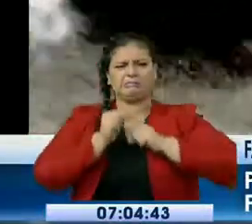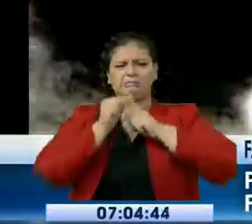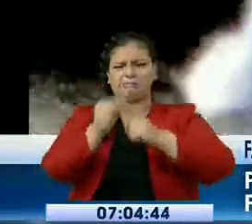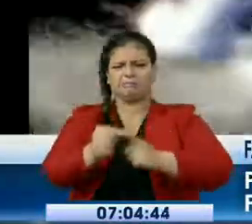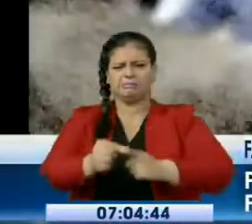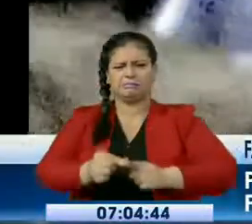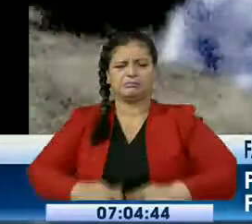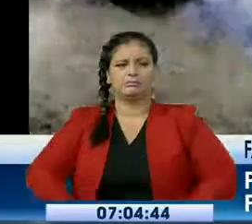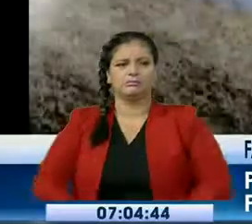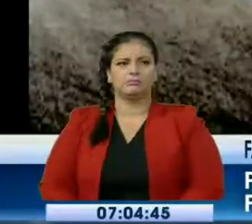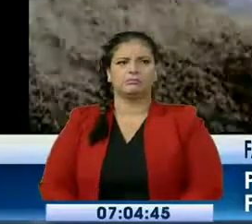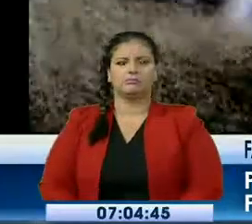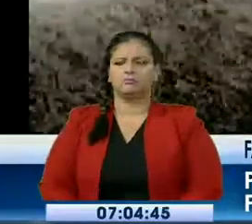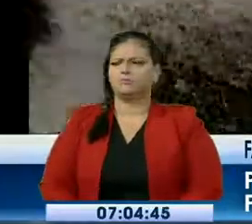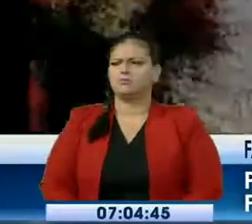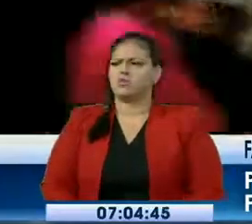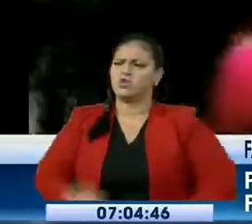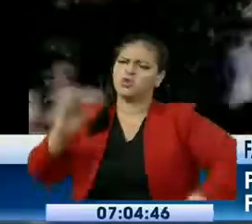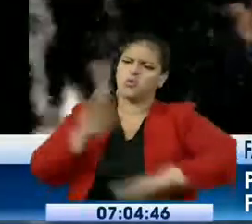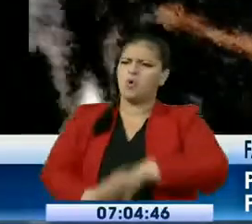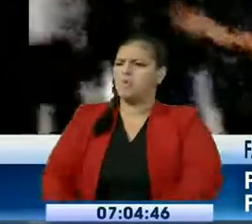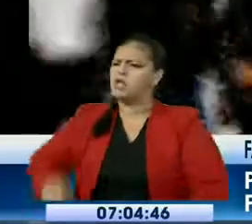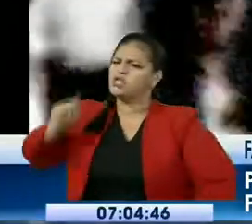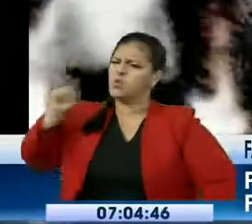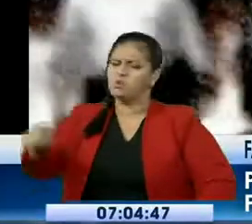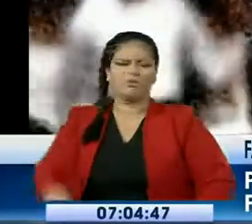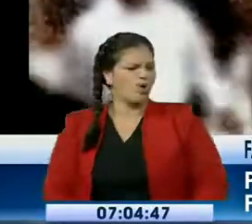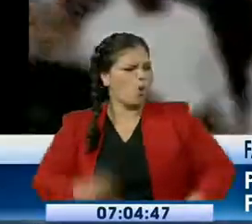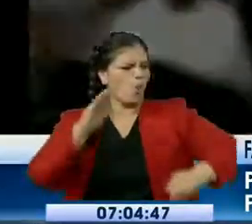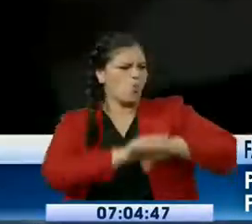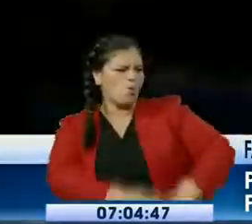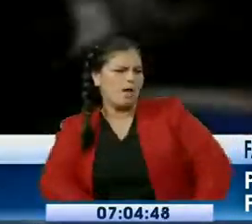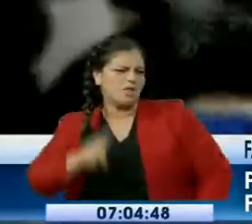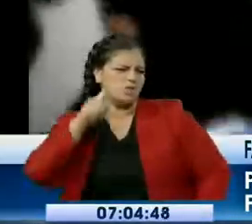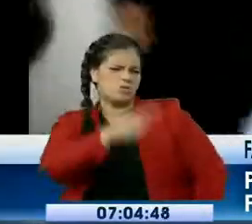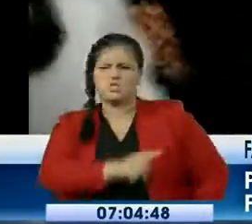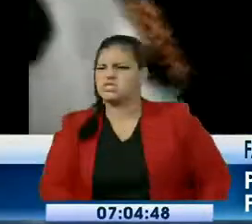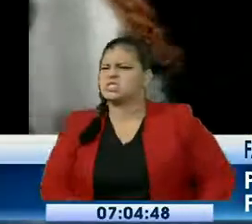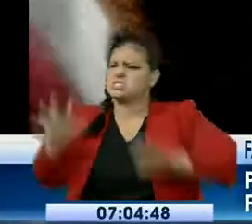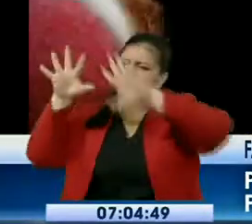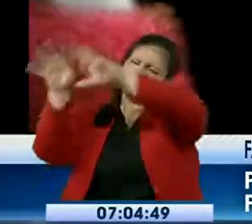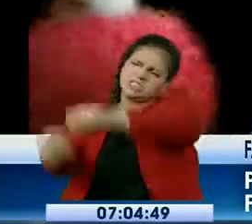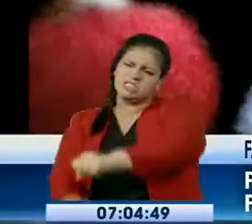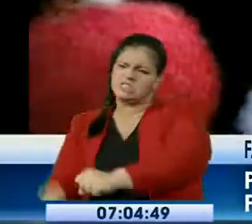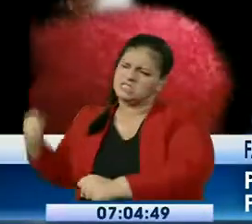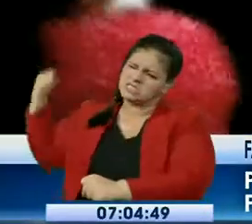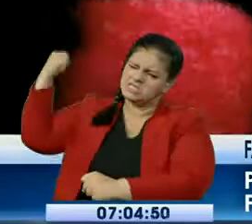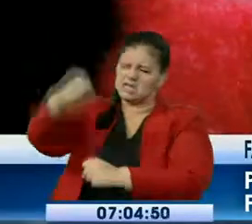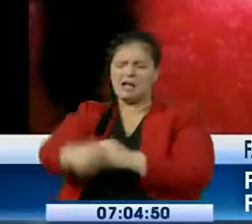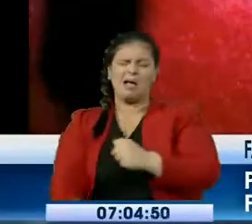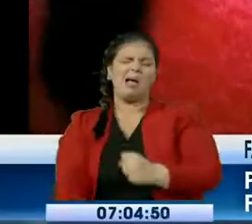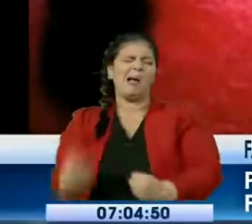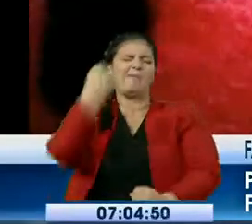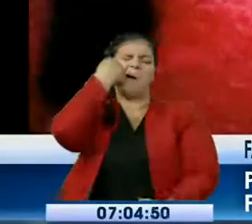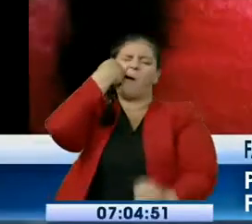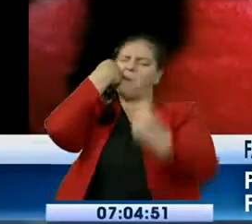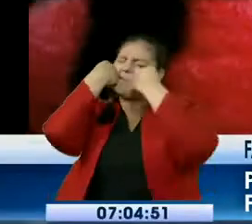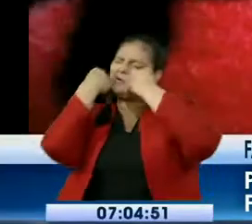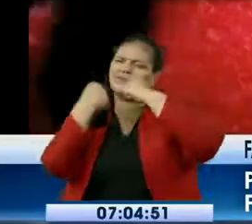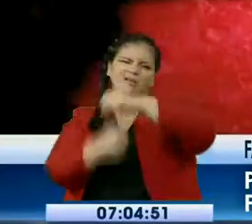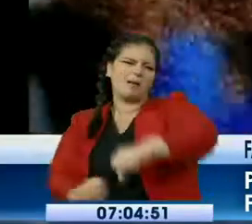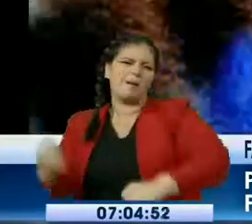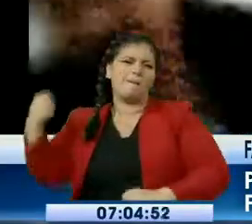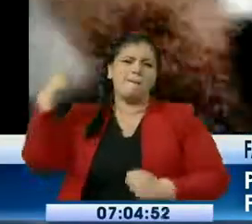Se acusaban mutuamente. Estas mujeres acudieron a los puños tras su inconformidad con la sentencia establecida a sus